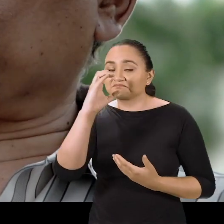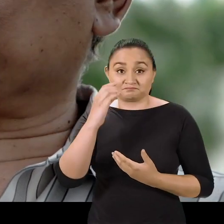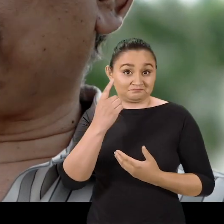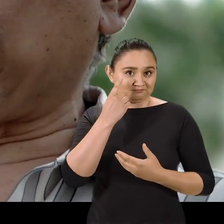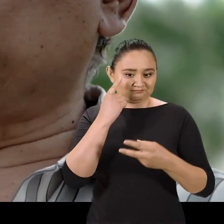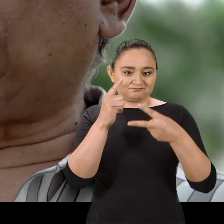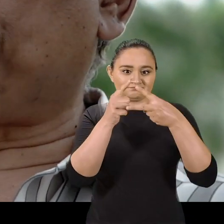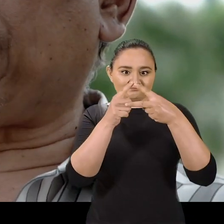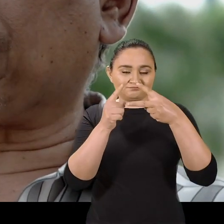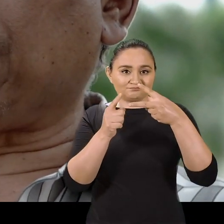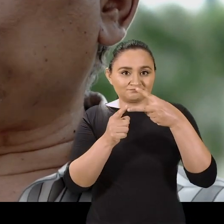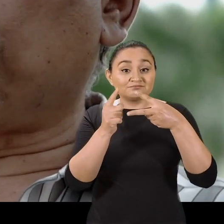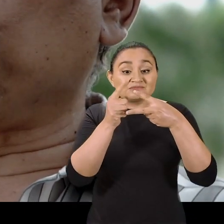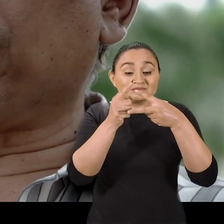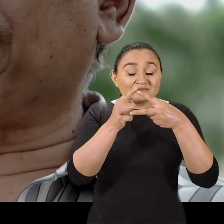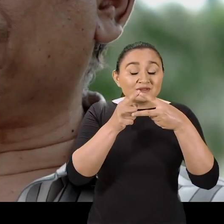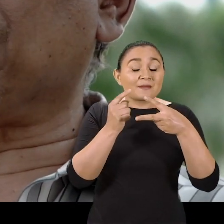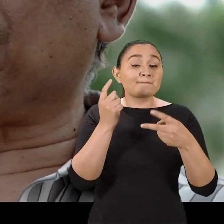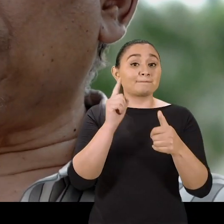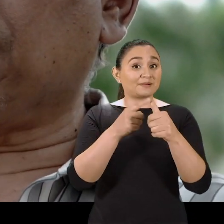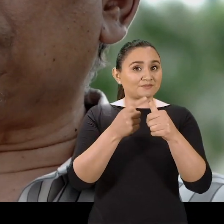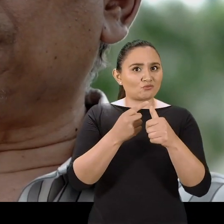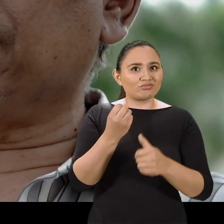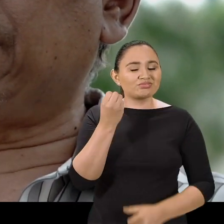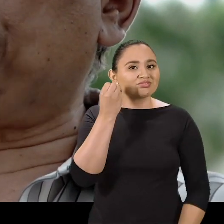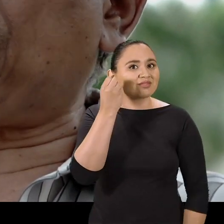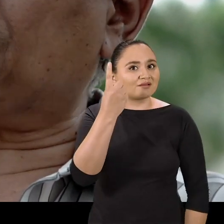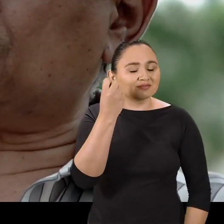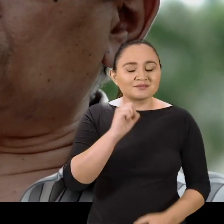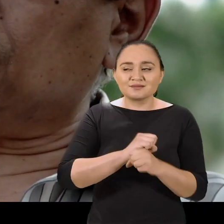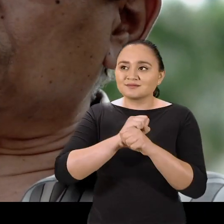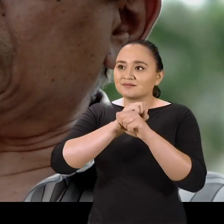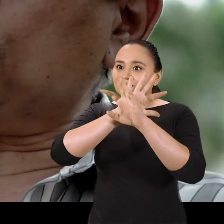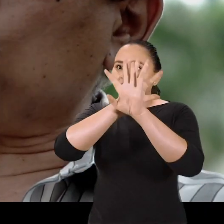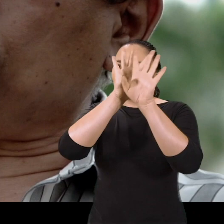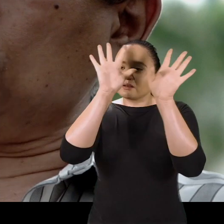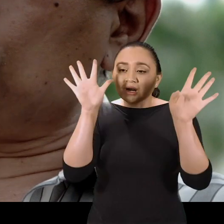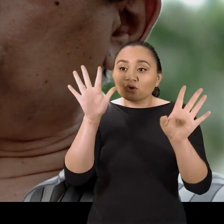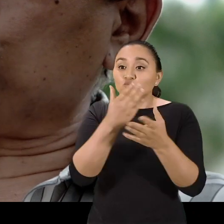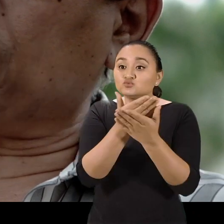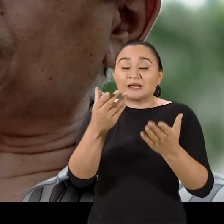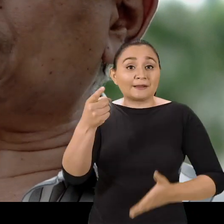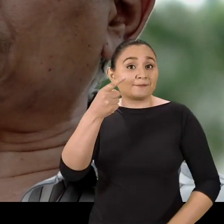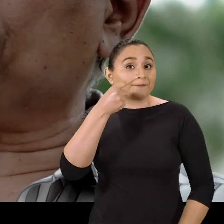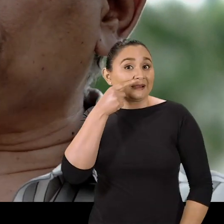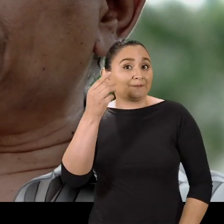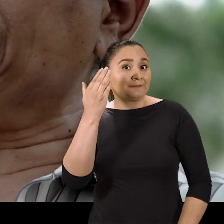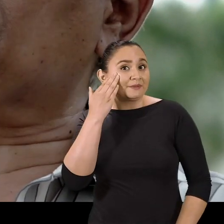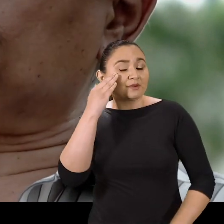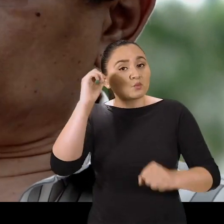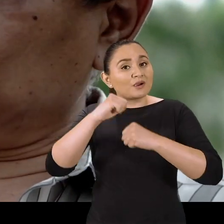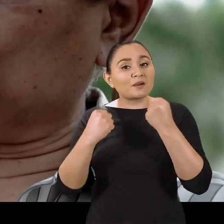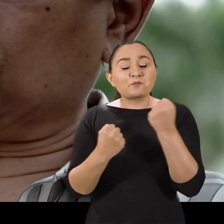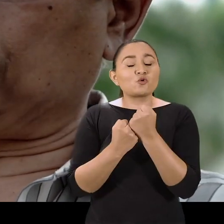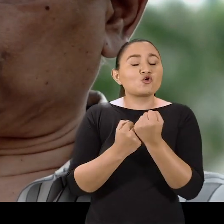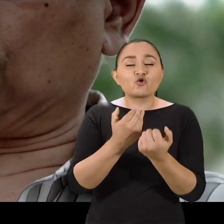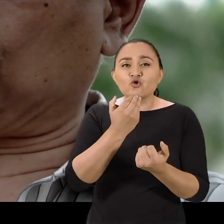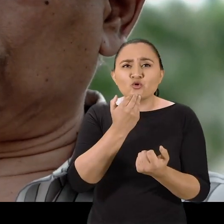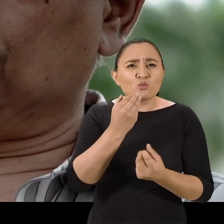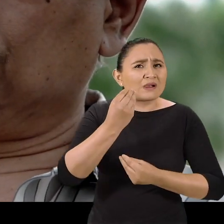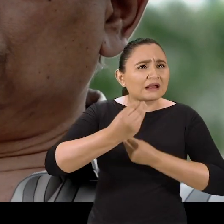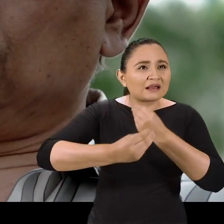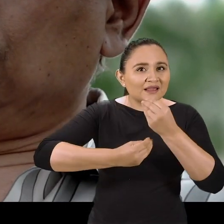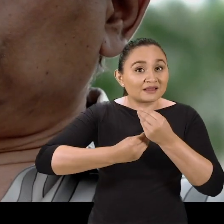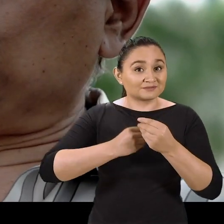sentidos una para que ellos pudieran entender que parte de ellos mismos pudieran estar interviniendo en este